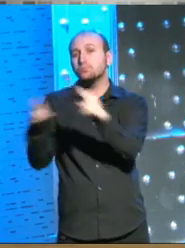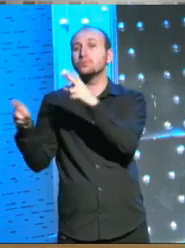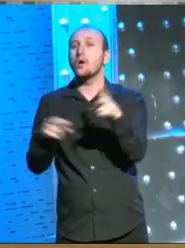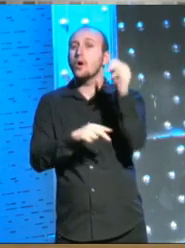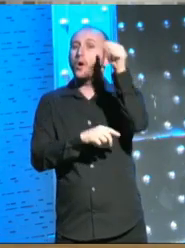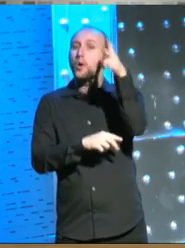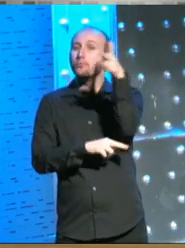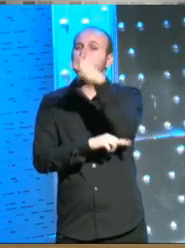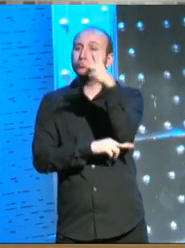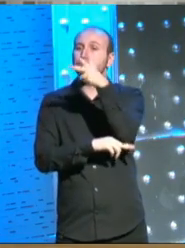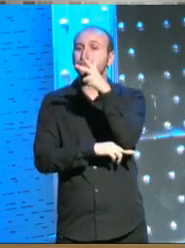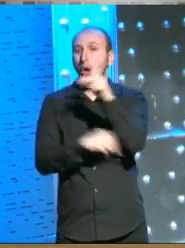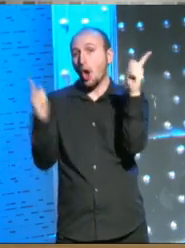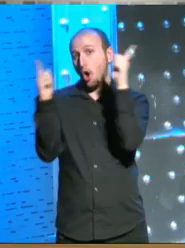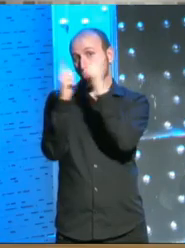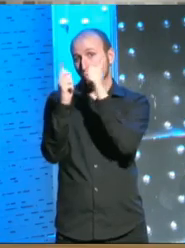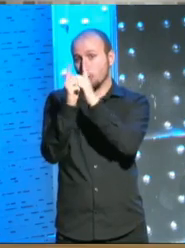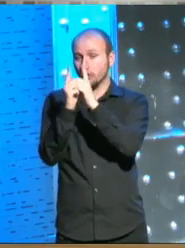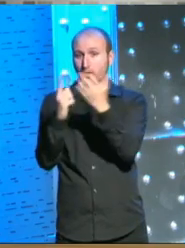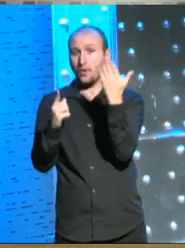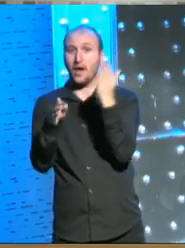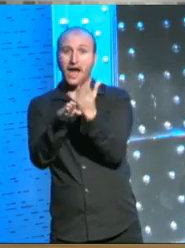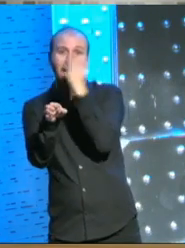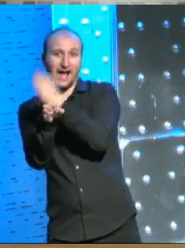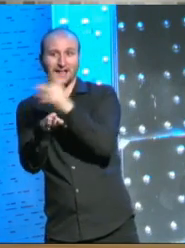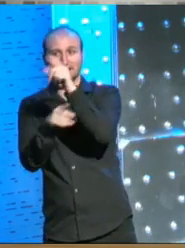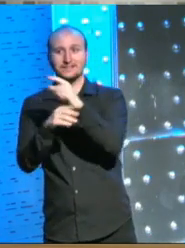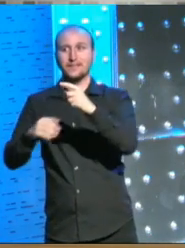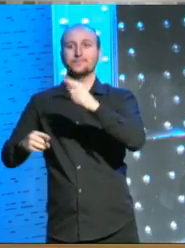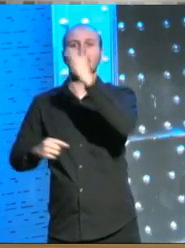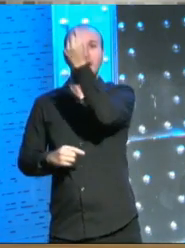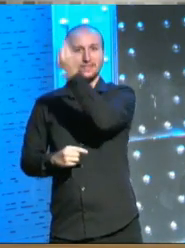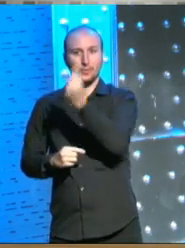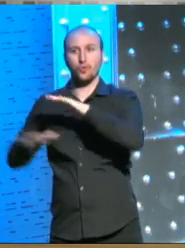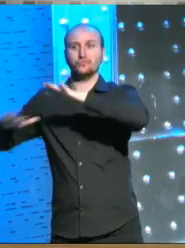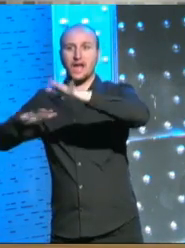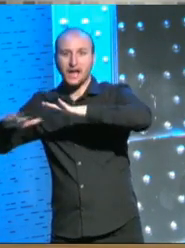proyectarse cortometrajes, dibujos animados y documentales hasta